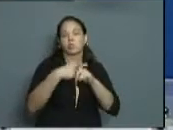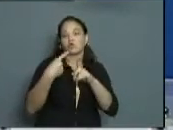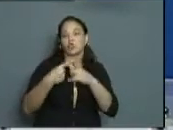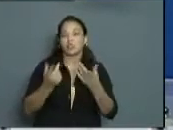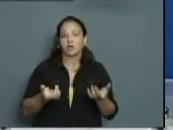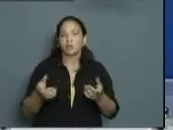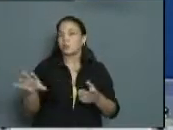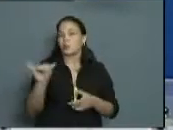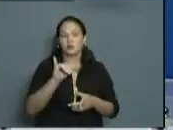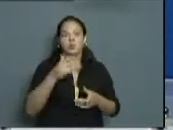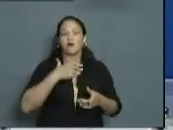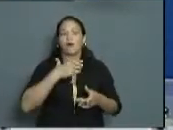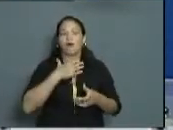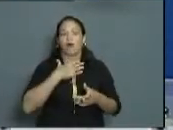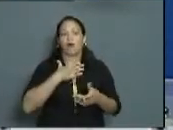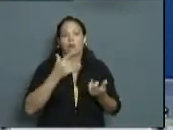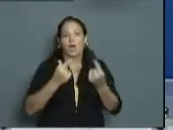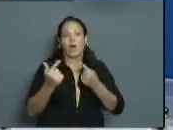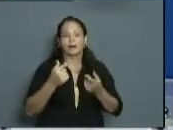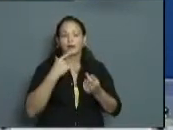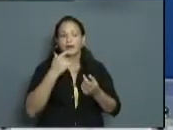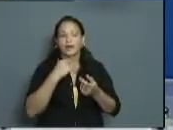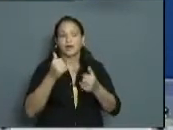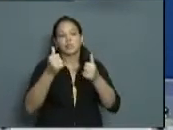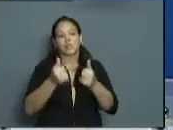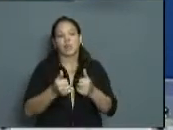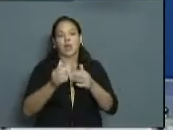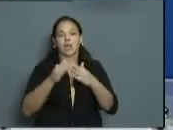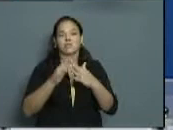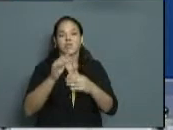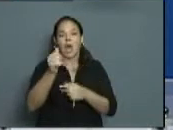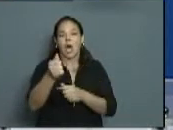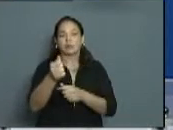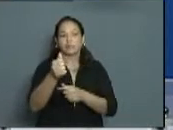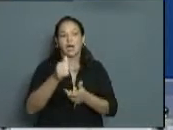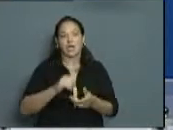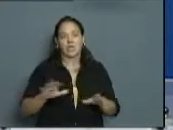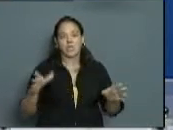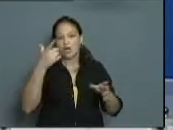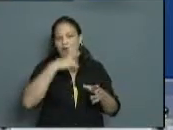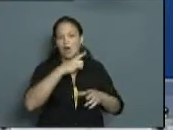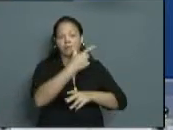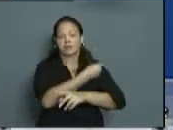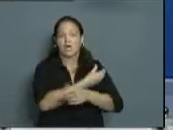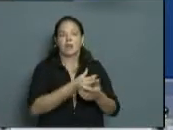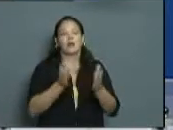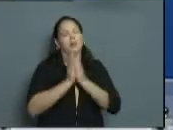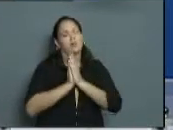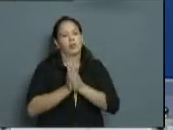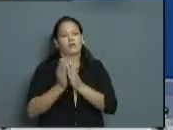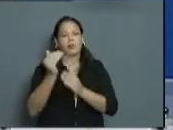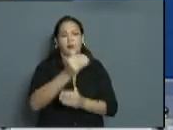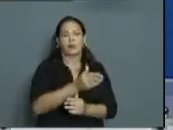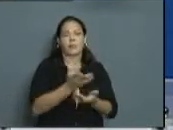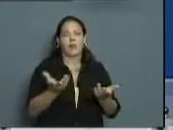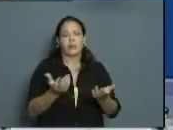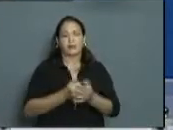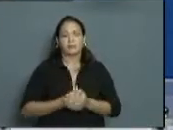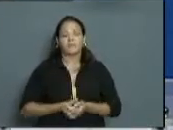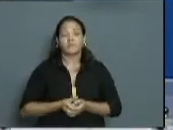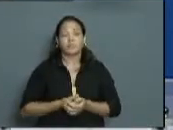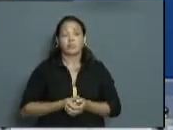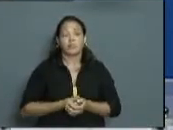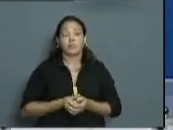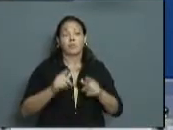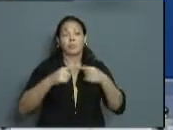tenido una gripe y me quedé en la casa, y ese paciente también lleva Abdala. Y se le está pidiendo a toda la población que acuda con prontitud a los vacunatorios porque la vacuna